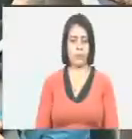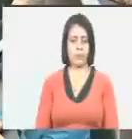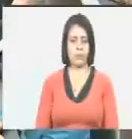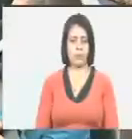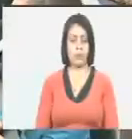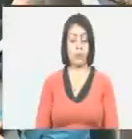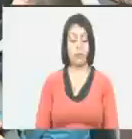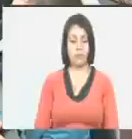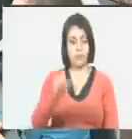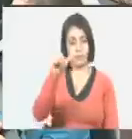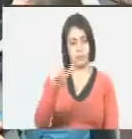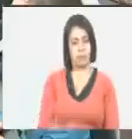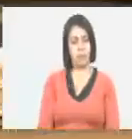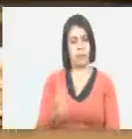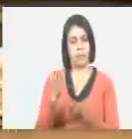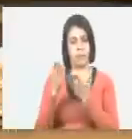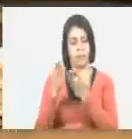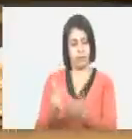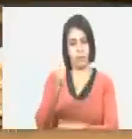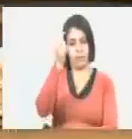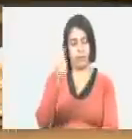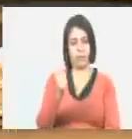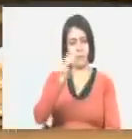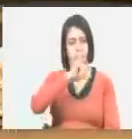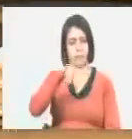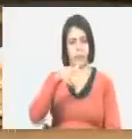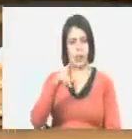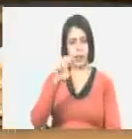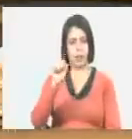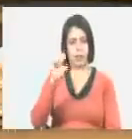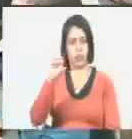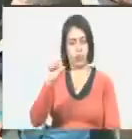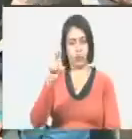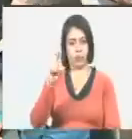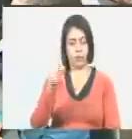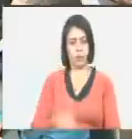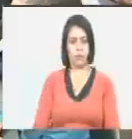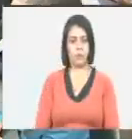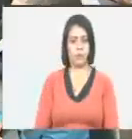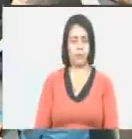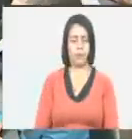Voy a dejar en el derecho de palabra al diputado Jesús Pérez.